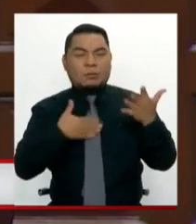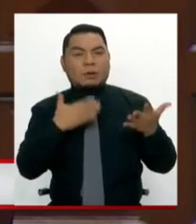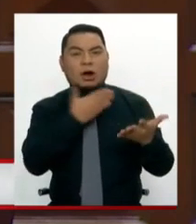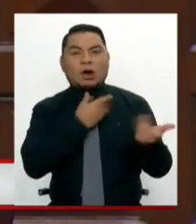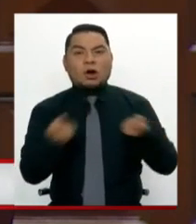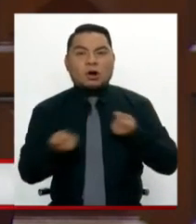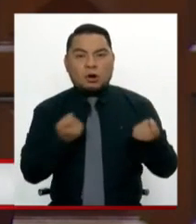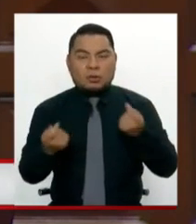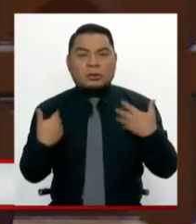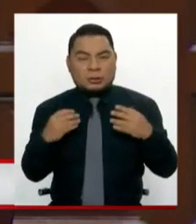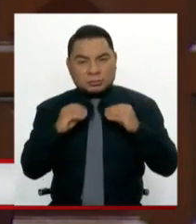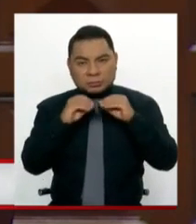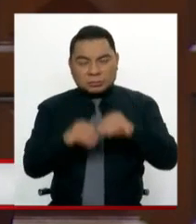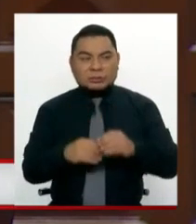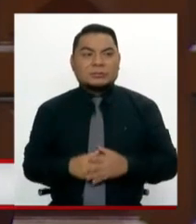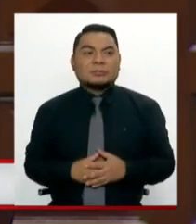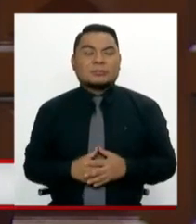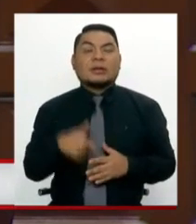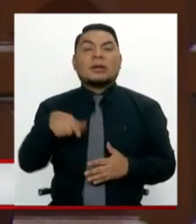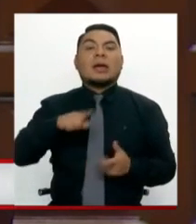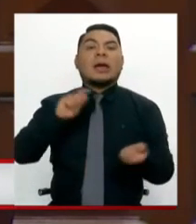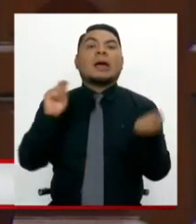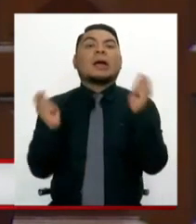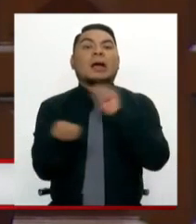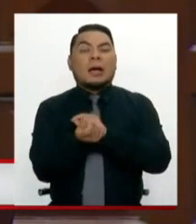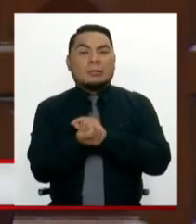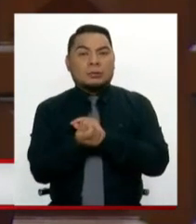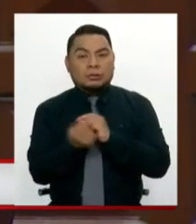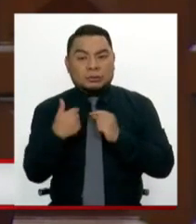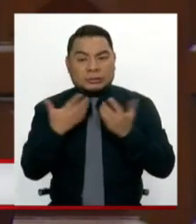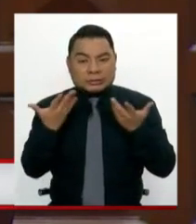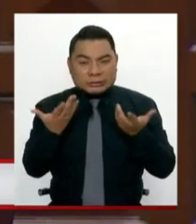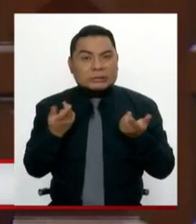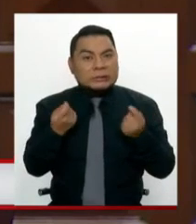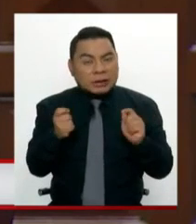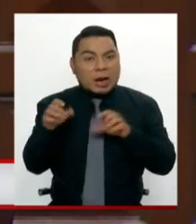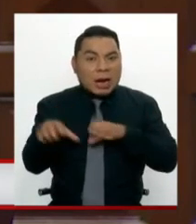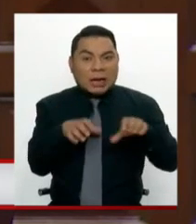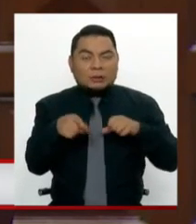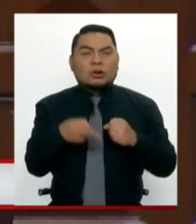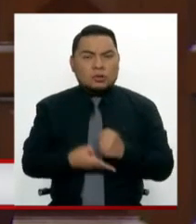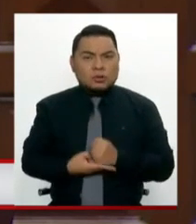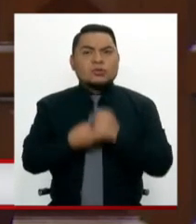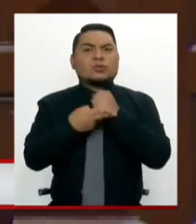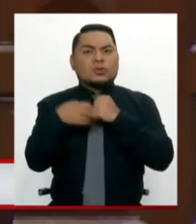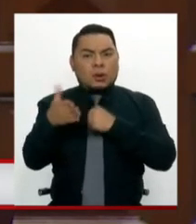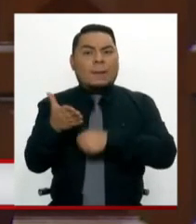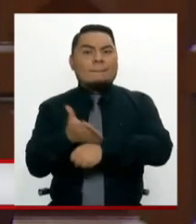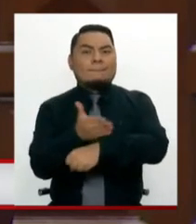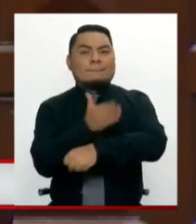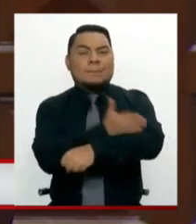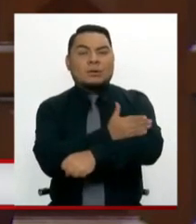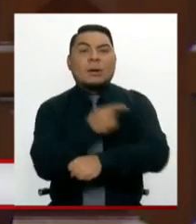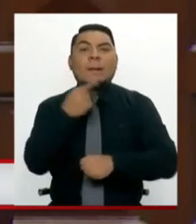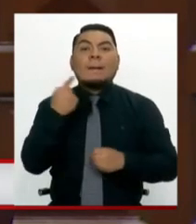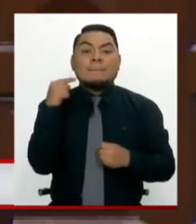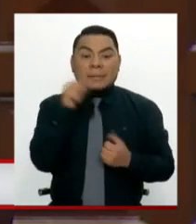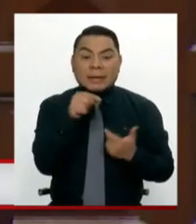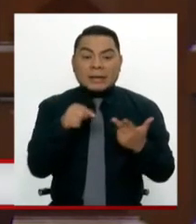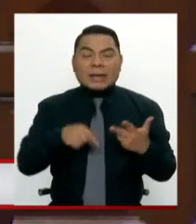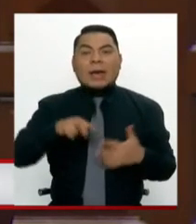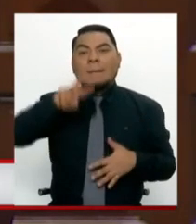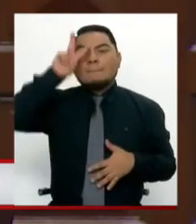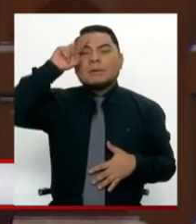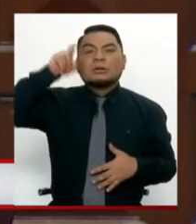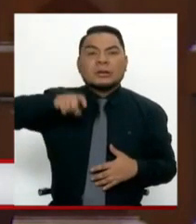este gobierno ha implementado. Los cambios que tratamos de hacer son seguros y progresivos, pero son los que el país necesita